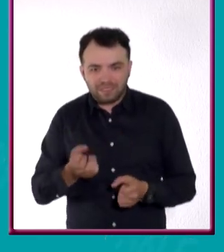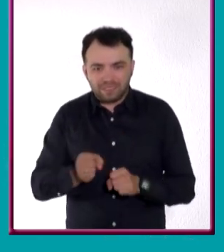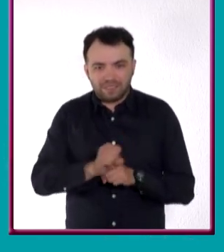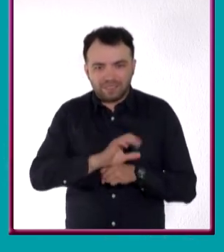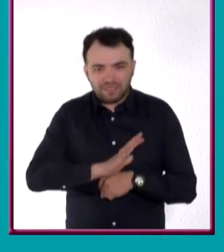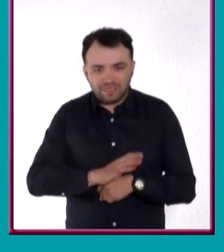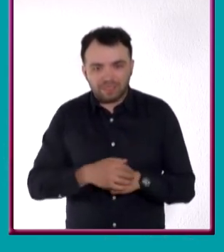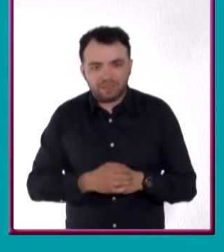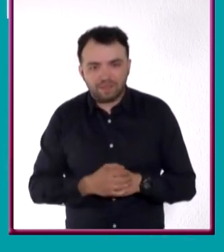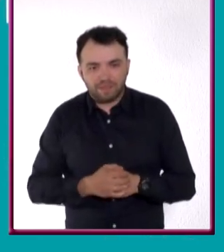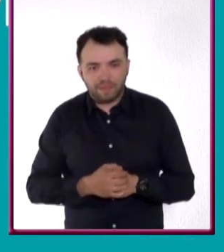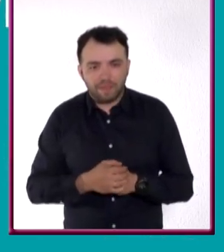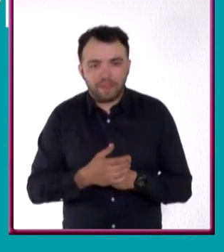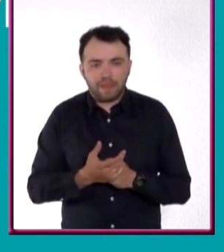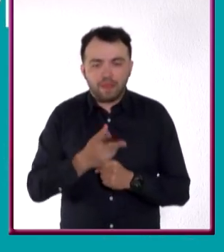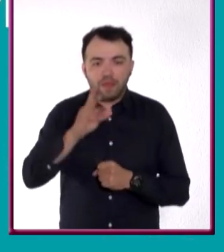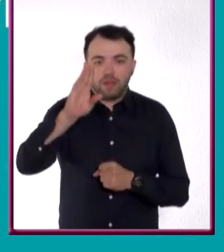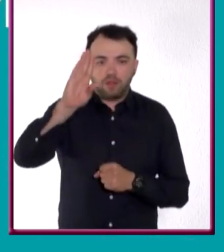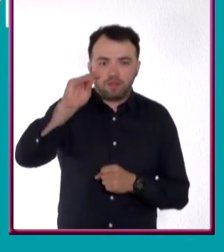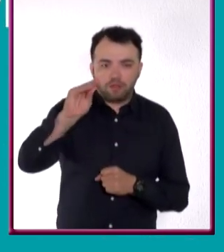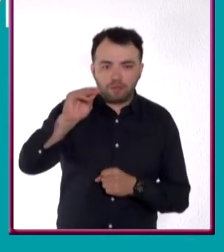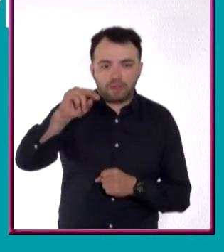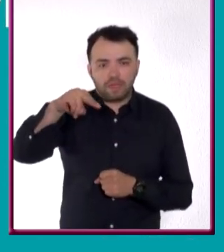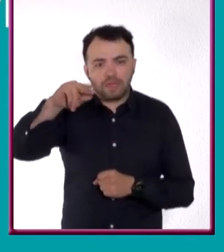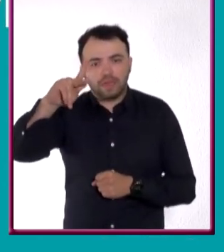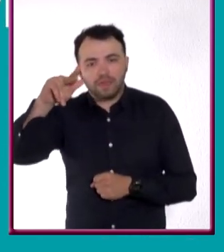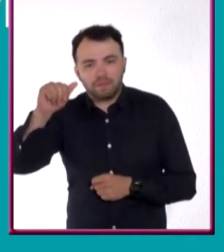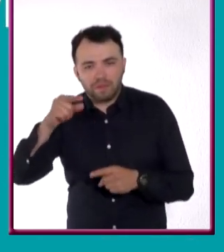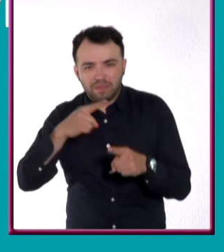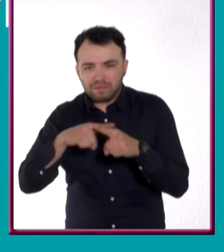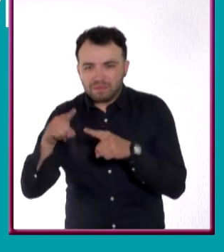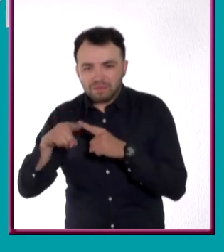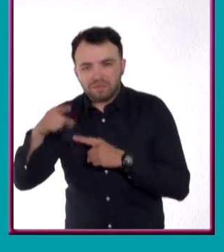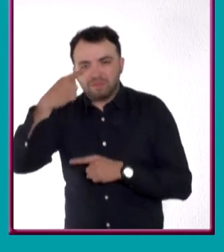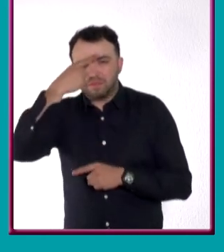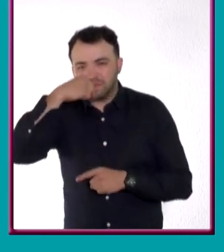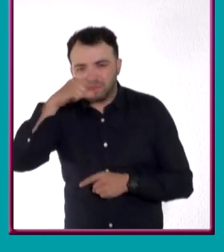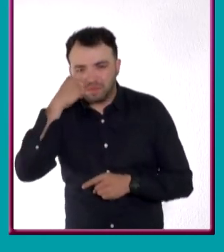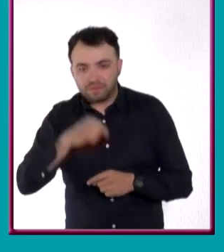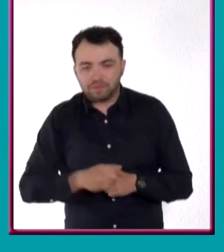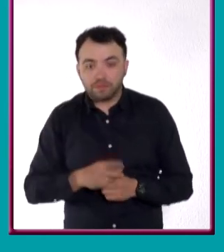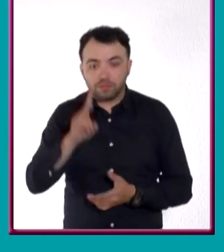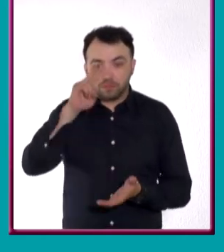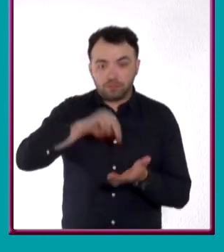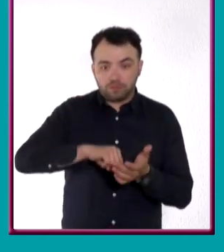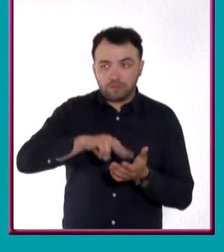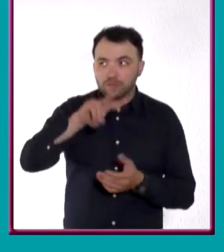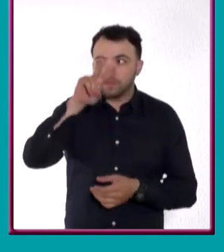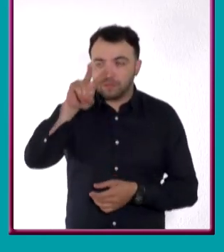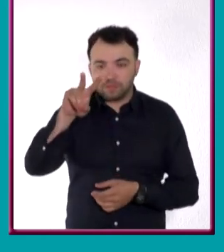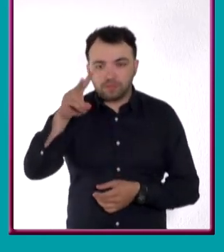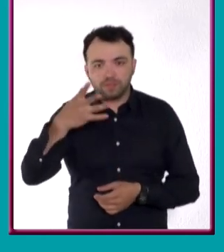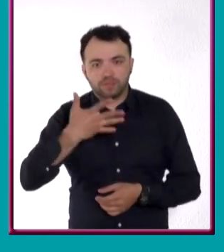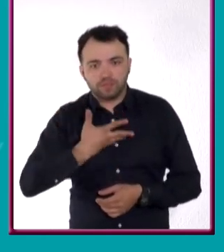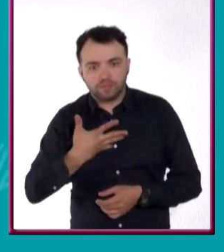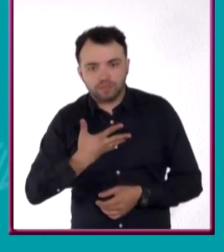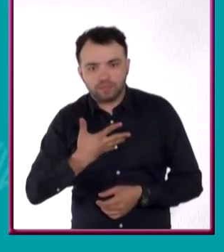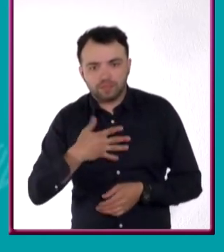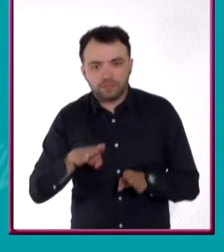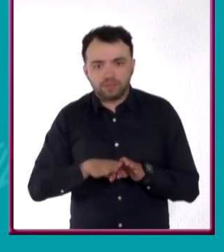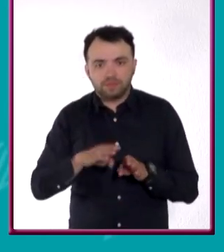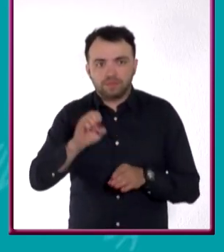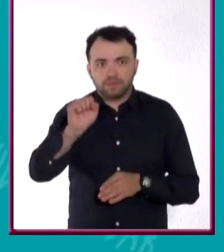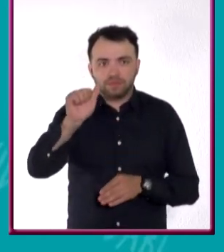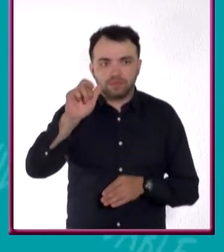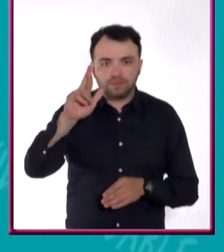80, en los 90 el Nipah, el Hendra y la gripe aviar. En 2002 hubo afectaciones por el SARS